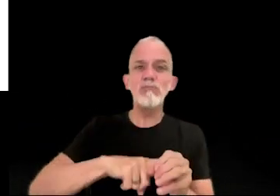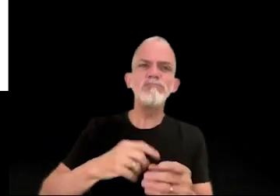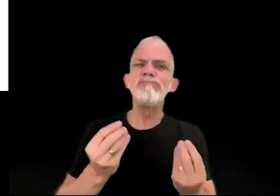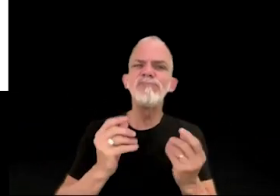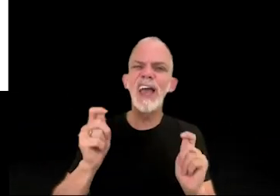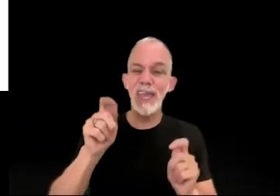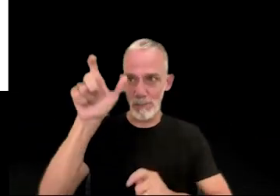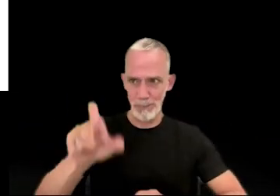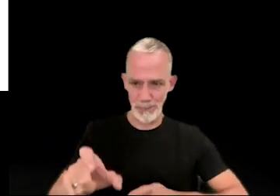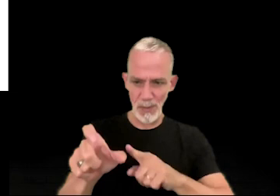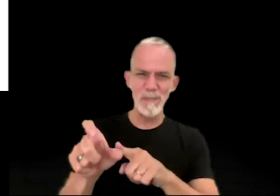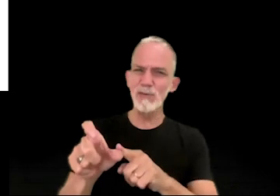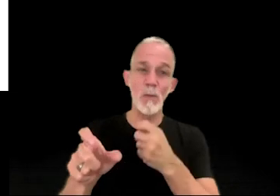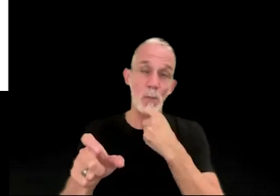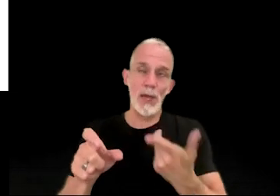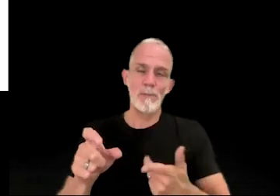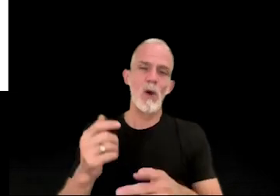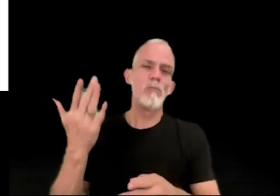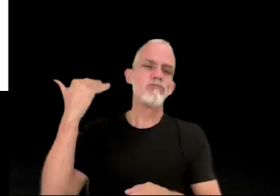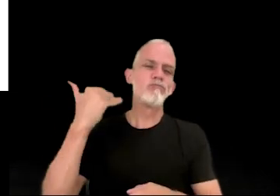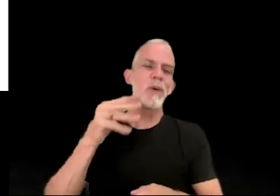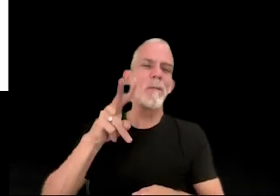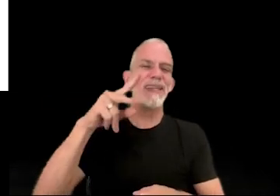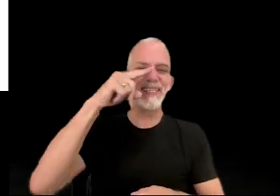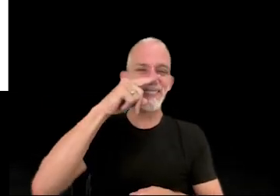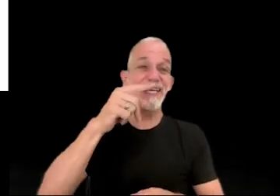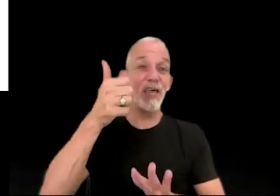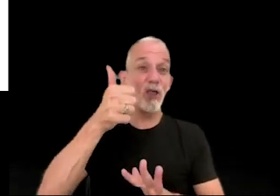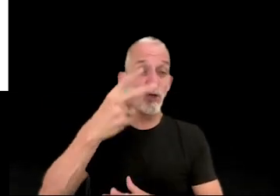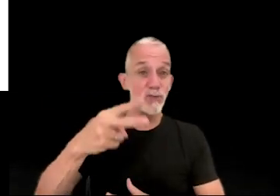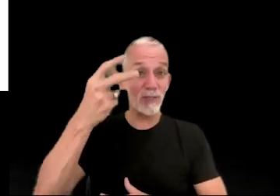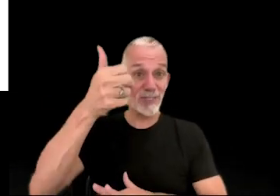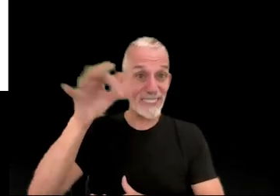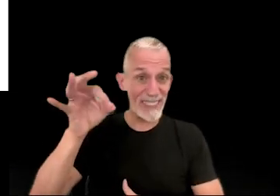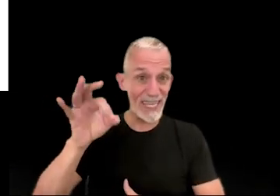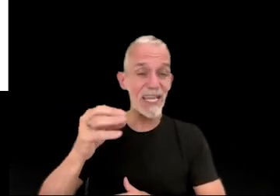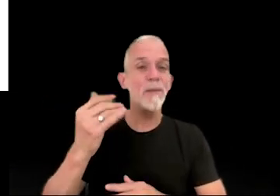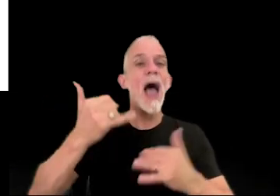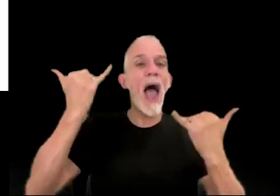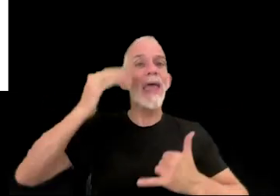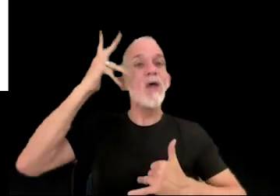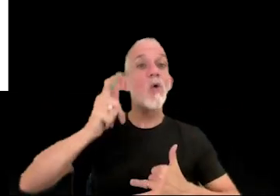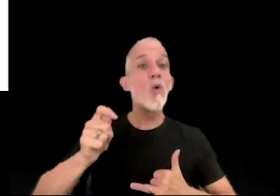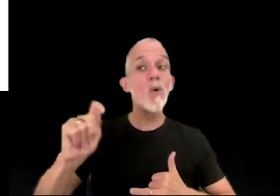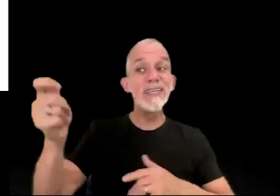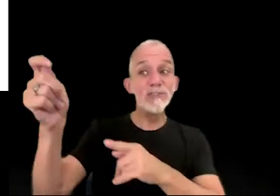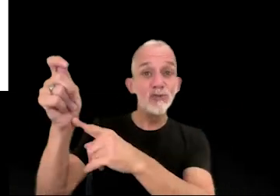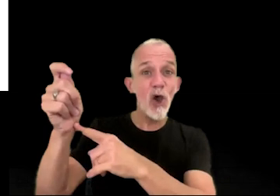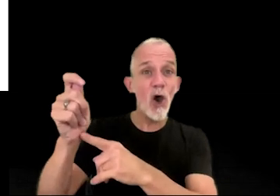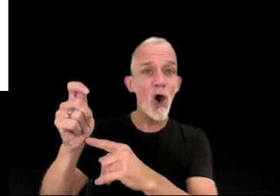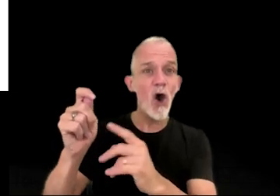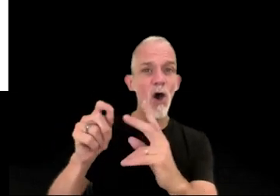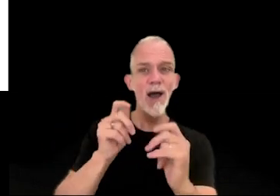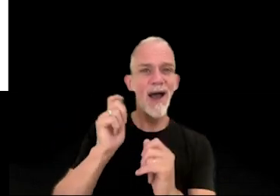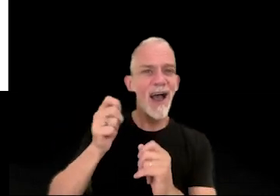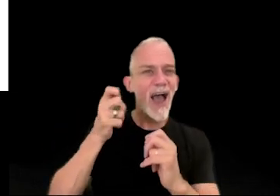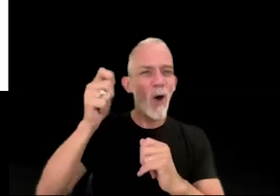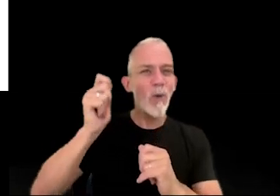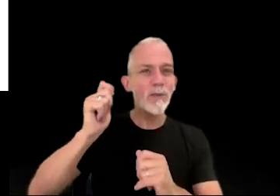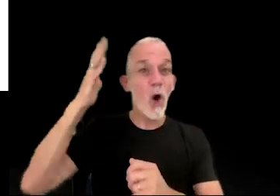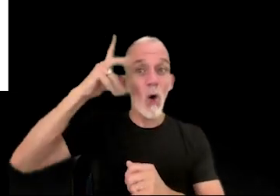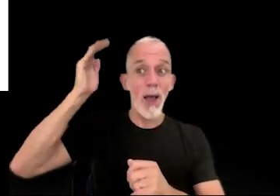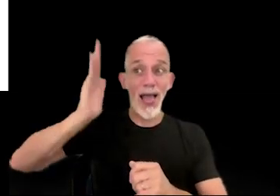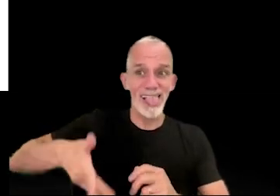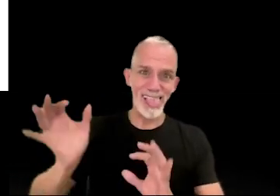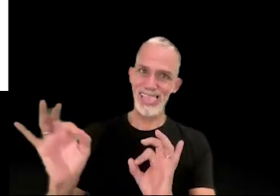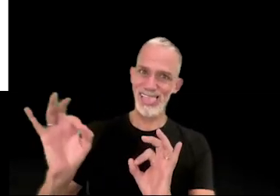por ejemplo, en un antecedente en la 27260 se hablaba de sujetos procesados, que era una instancia anterior, dos instancias